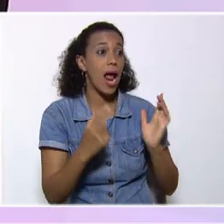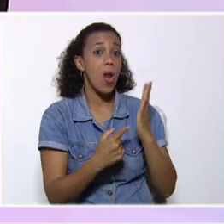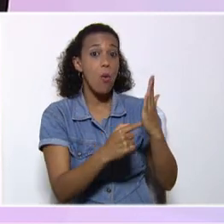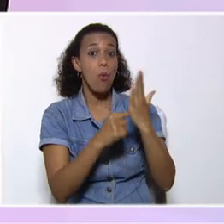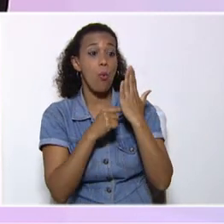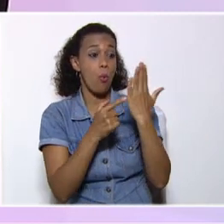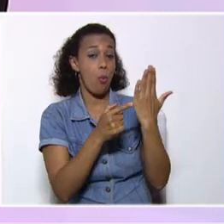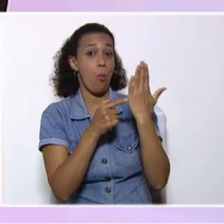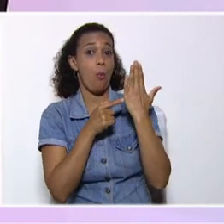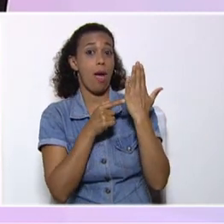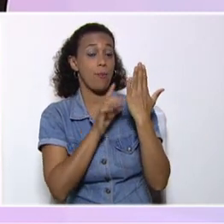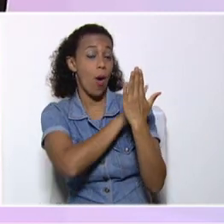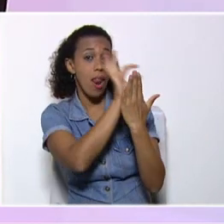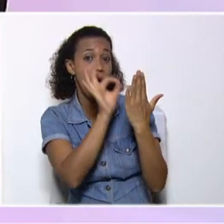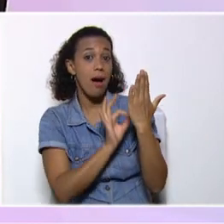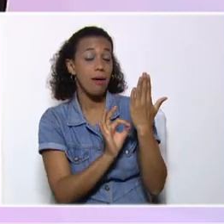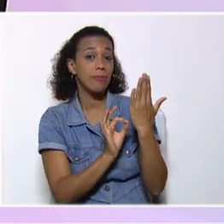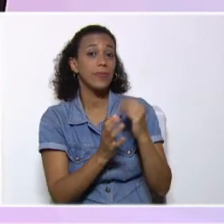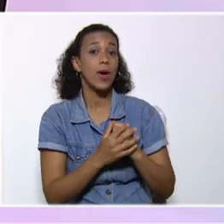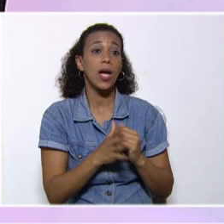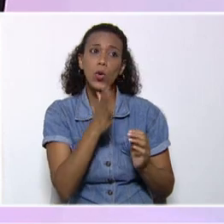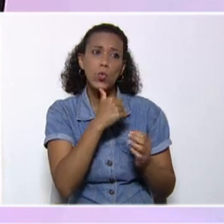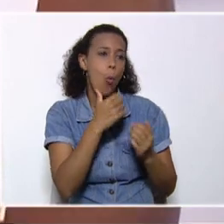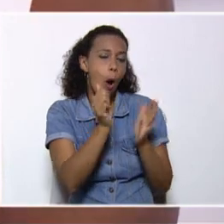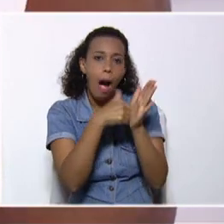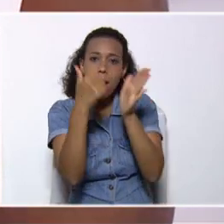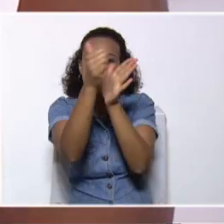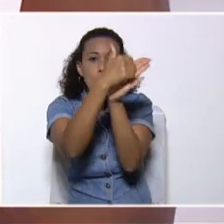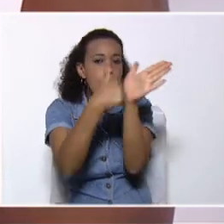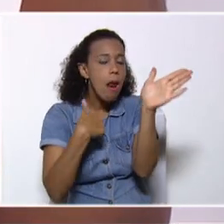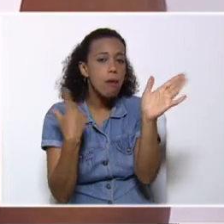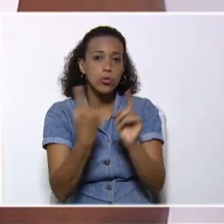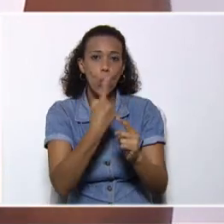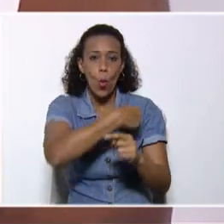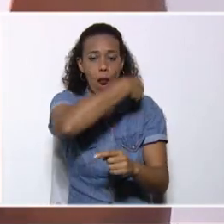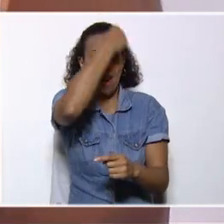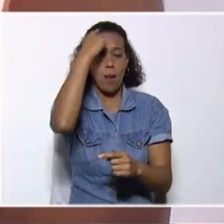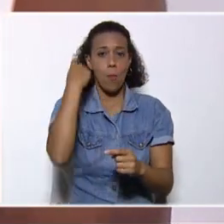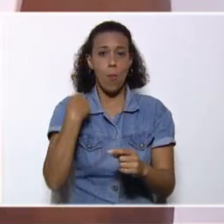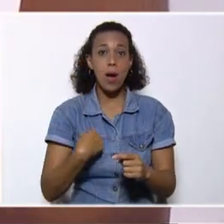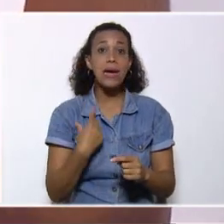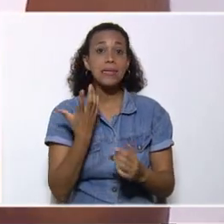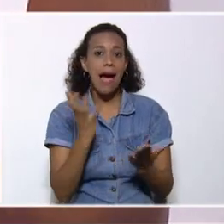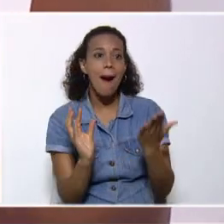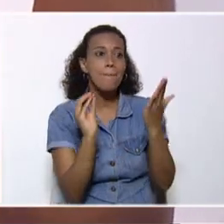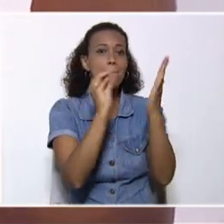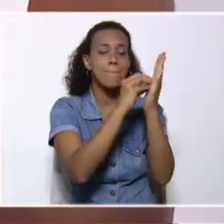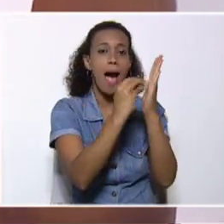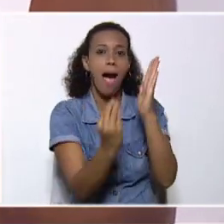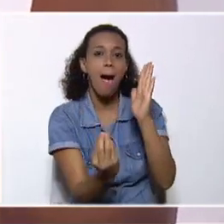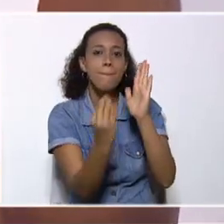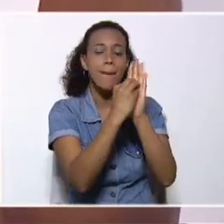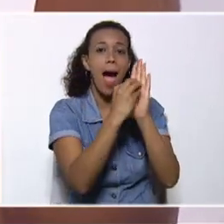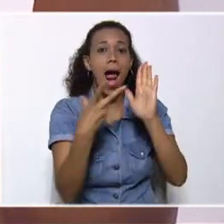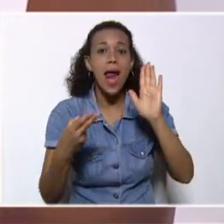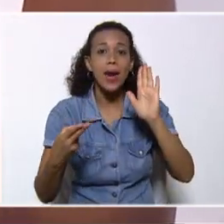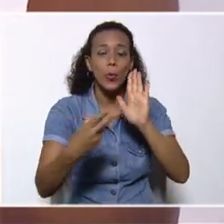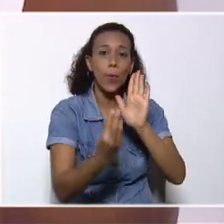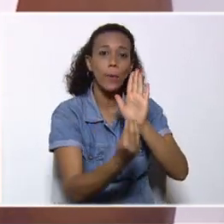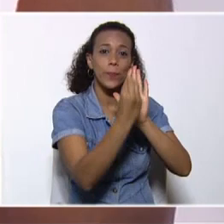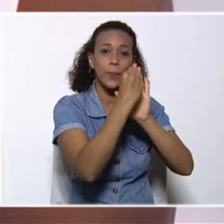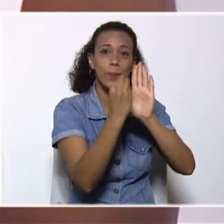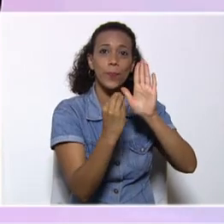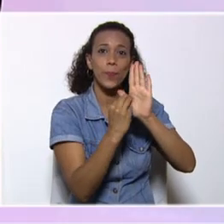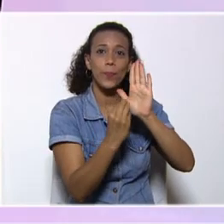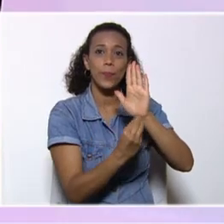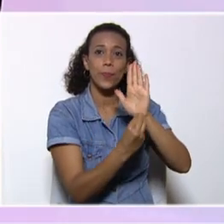del cuerpo humano, que aquí no tiene las partes del cuerpo completas, solamente de silueta, pues entonces vamos a recortar lo que son las